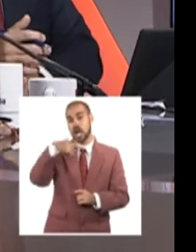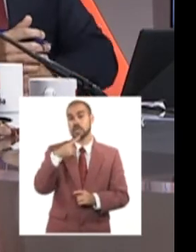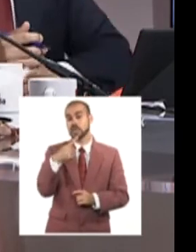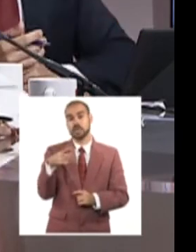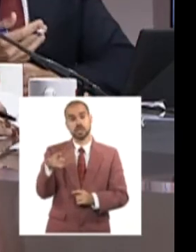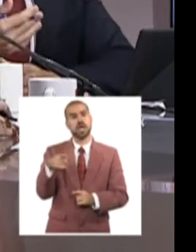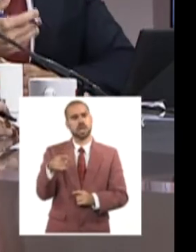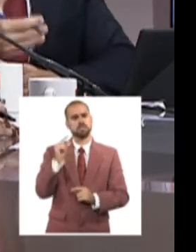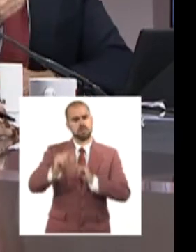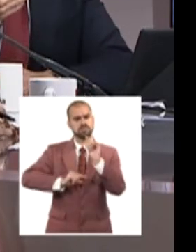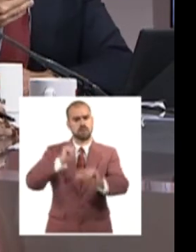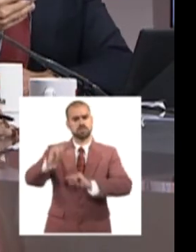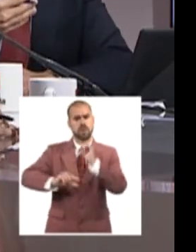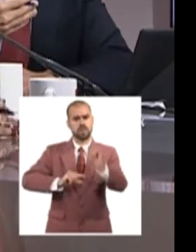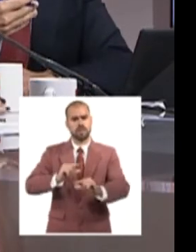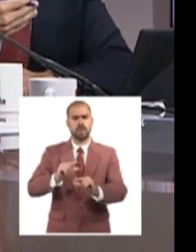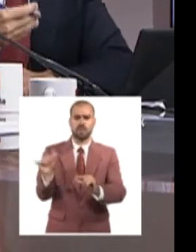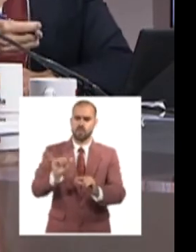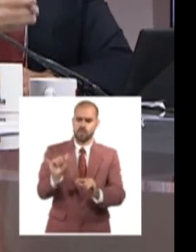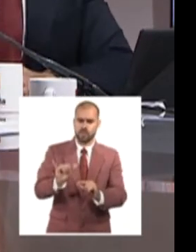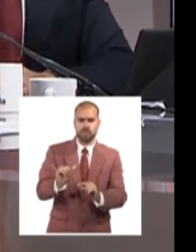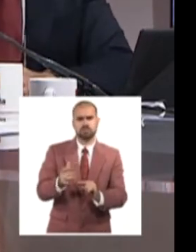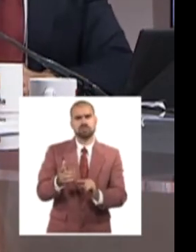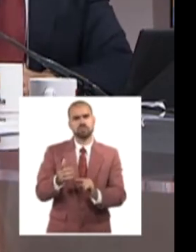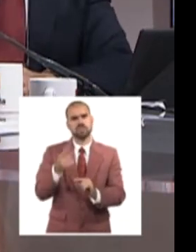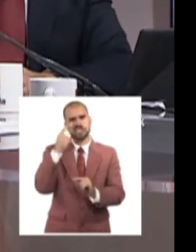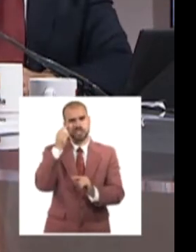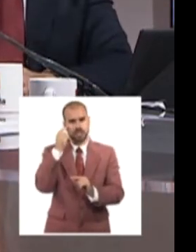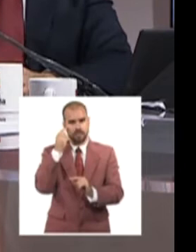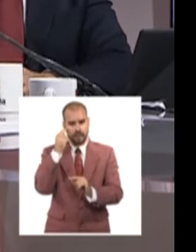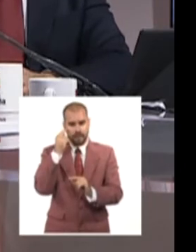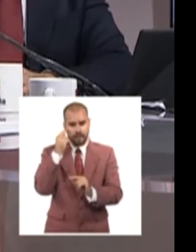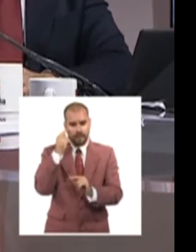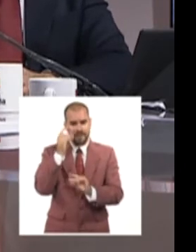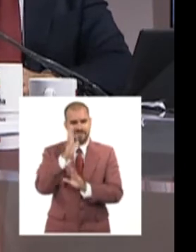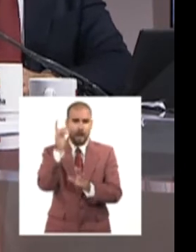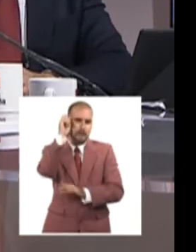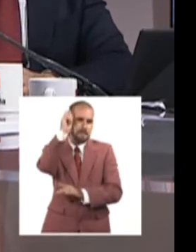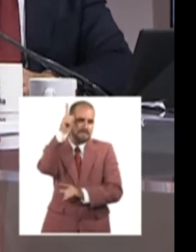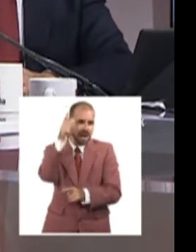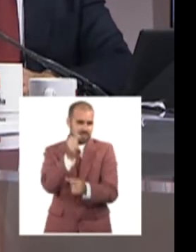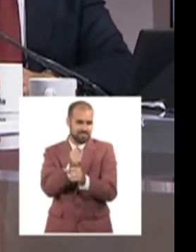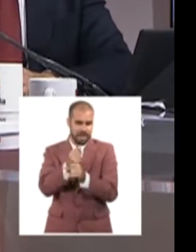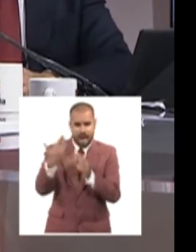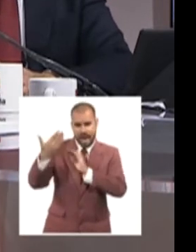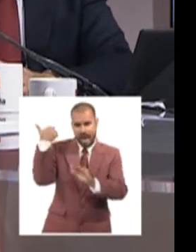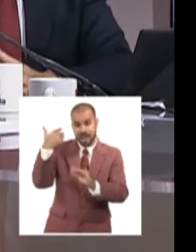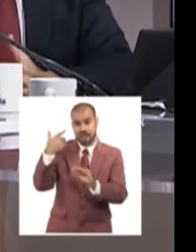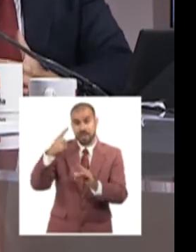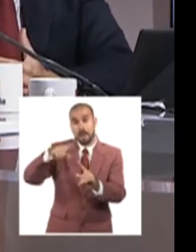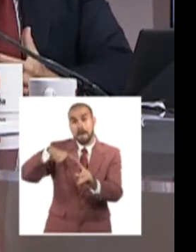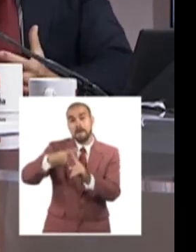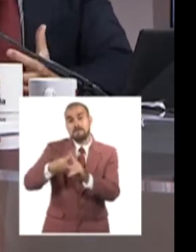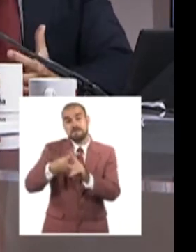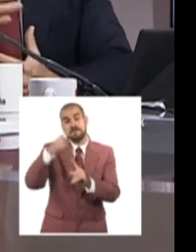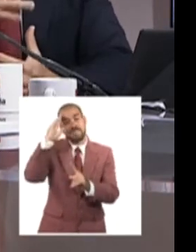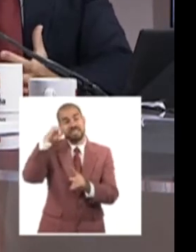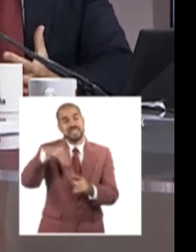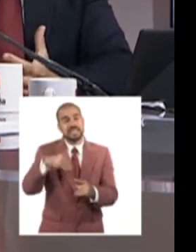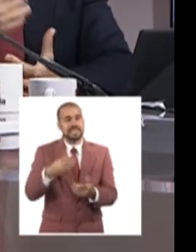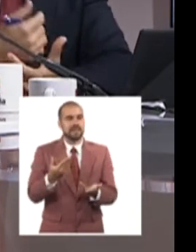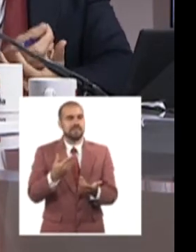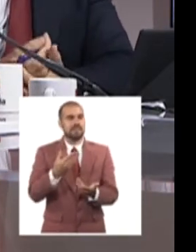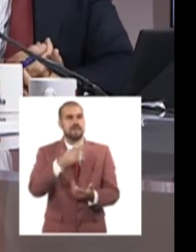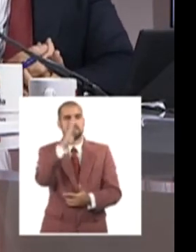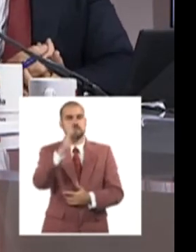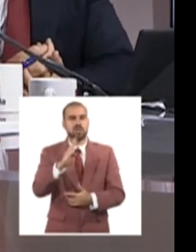solamente por por haber por por su experiencia y por y por esa nostalgia de brazil de lo